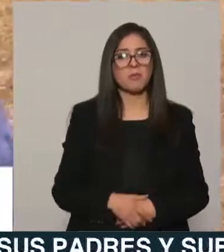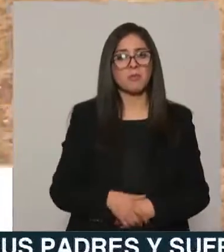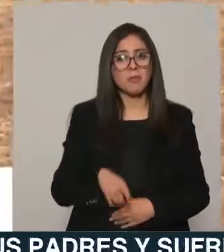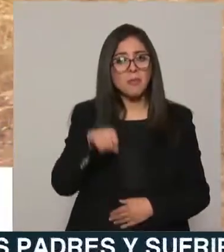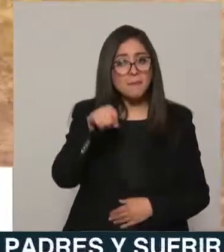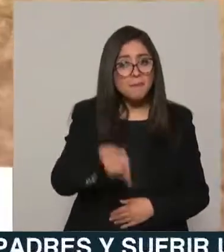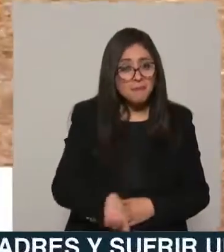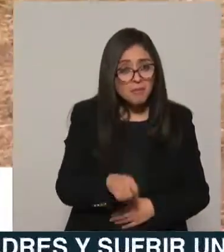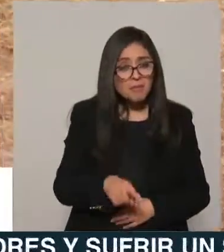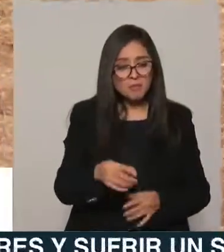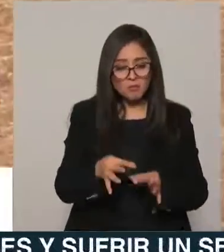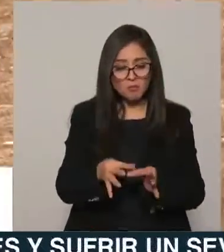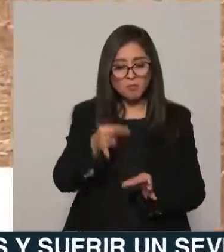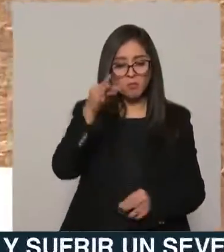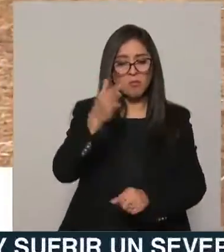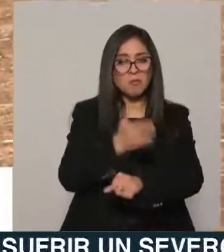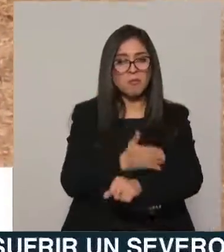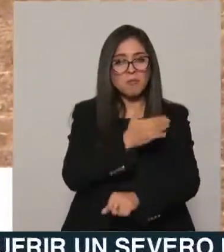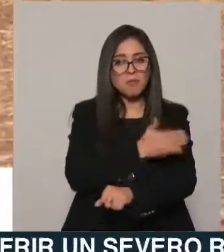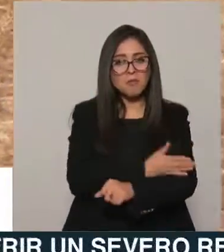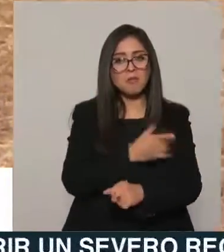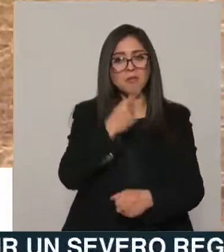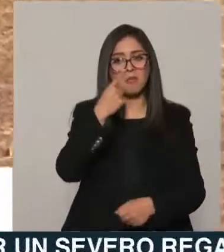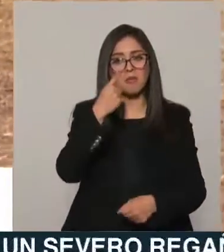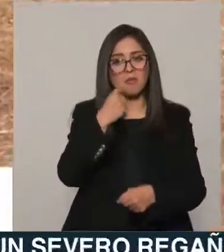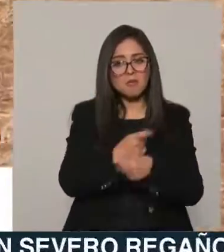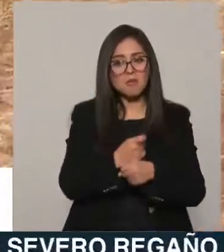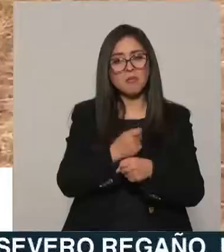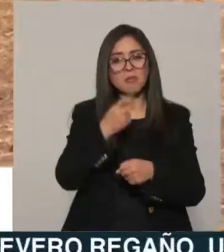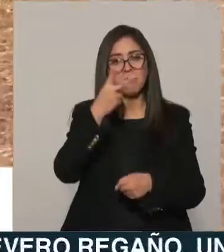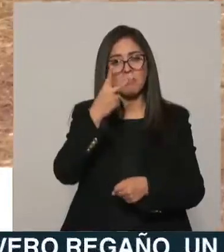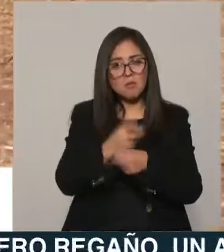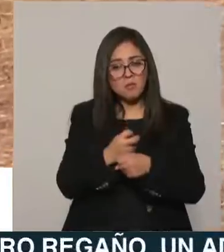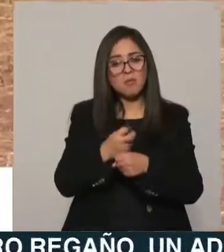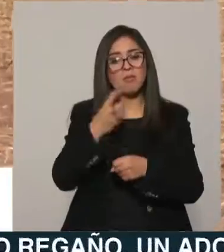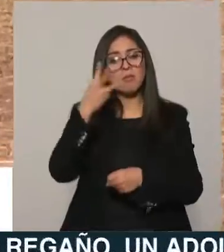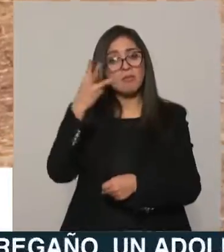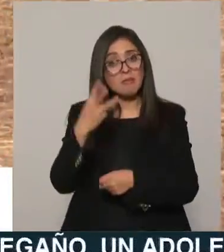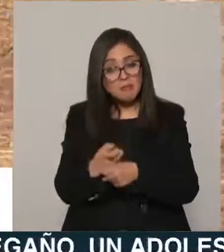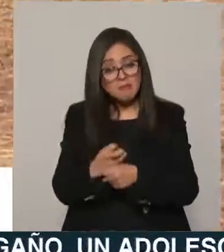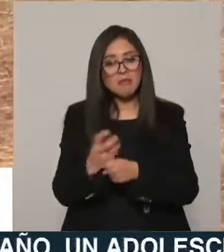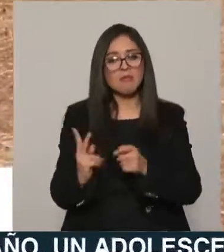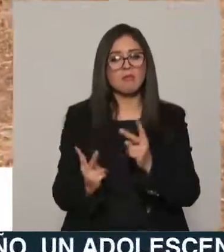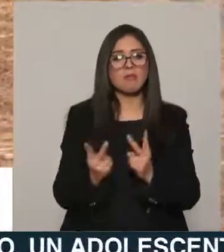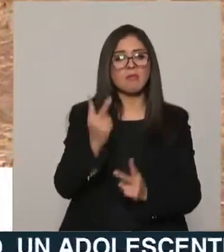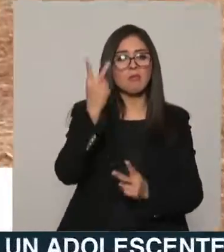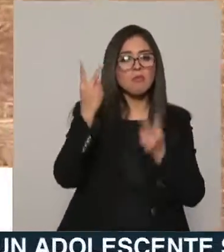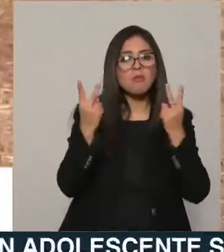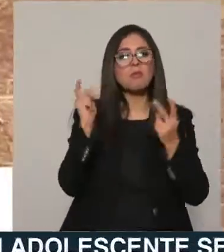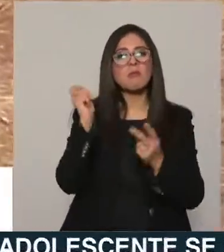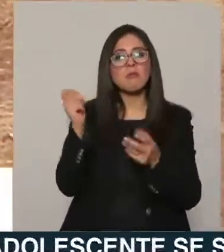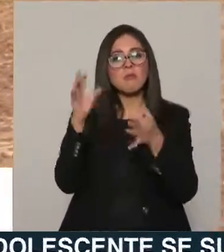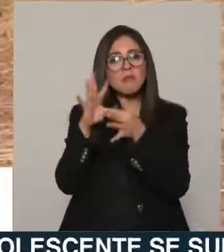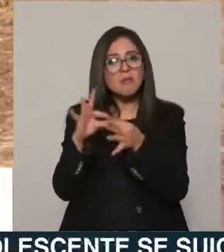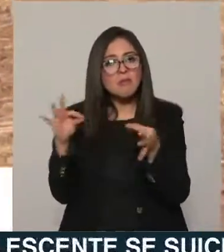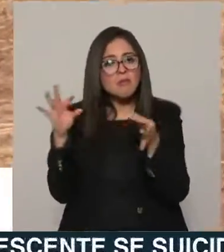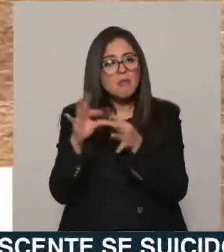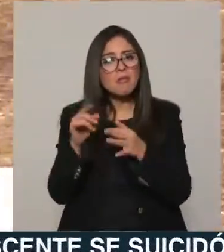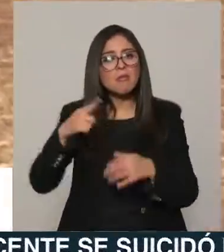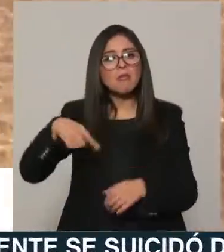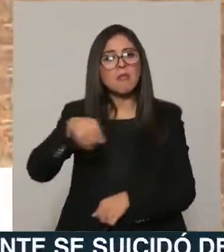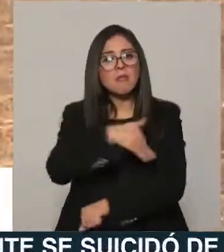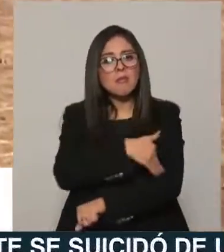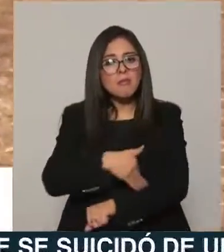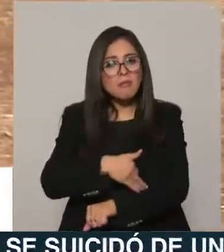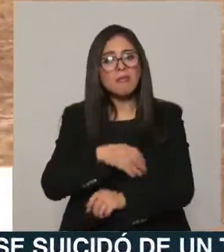nosotros hemos generado árbol en segunda y tercera generación, ¿no? Después es como explicarles a las familias que con la parte de arriba que se